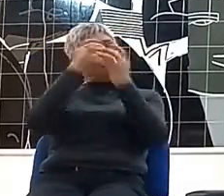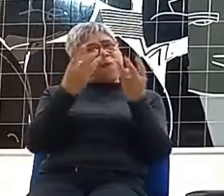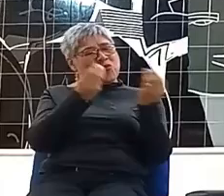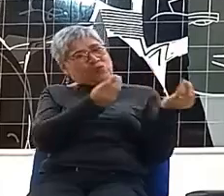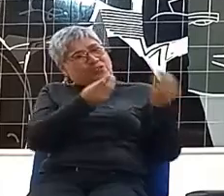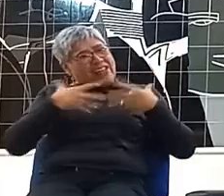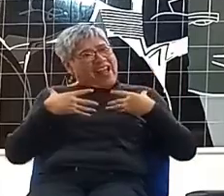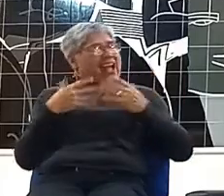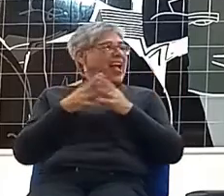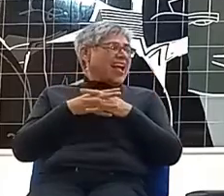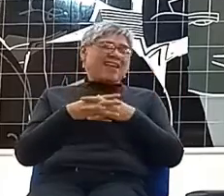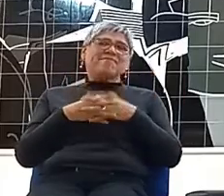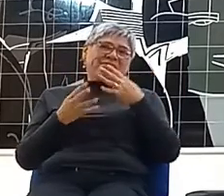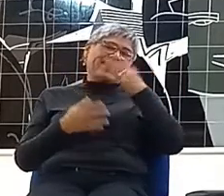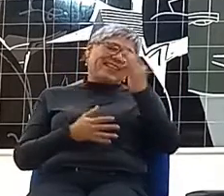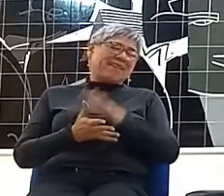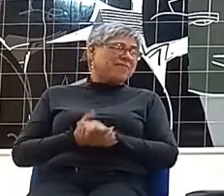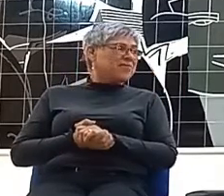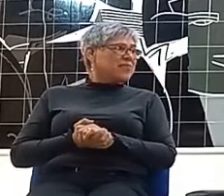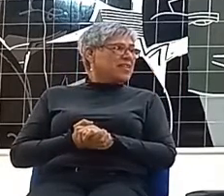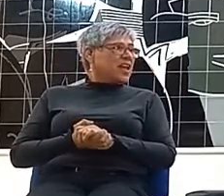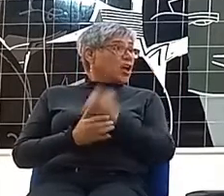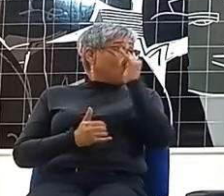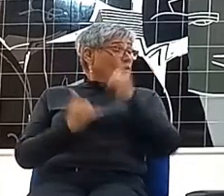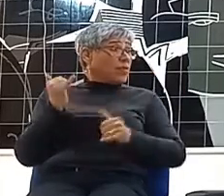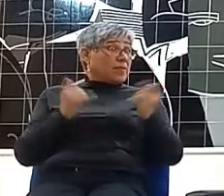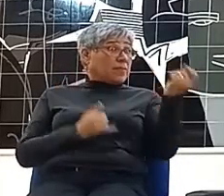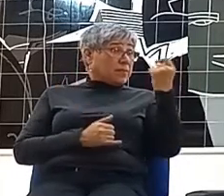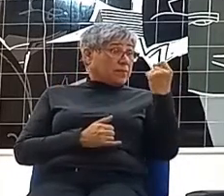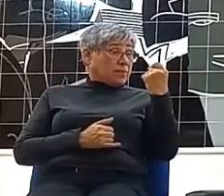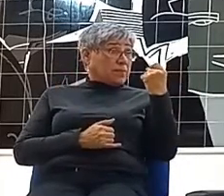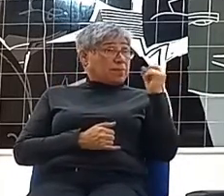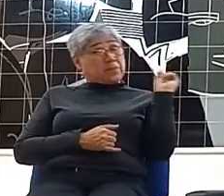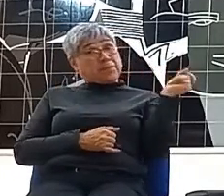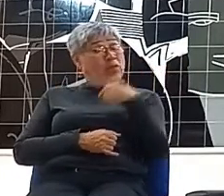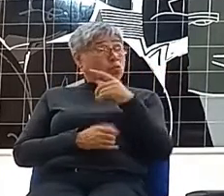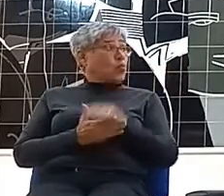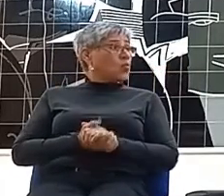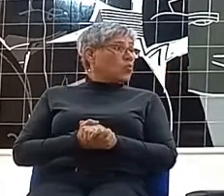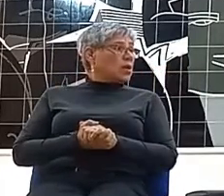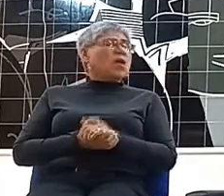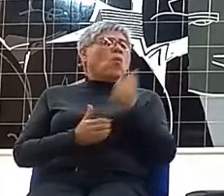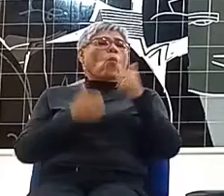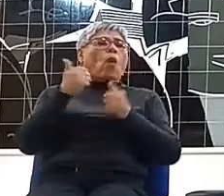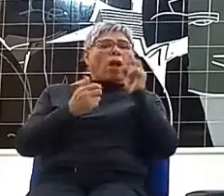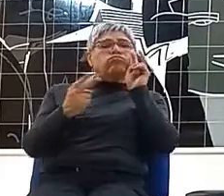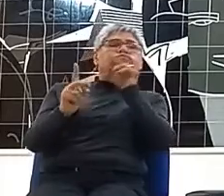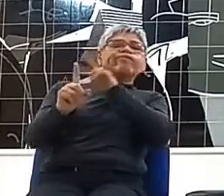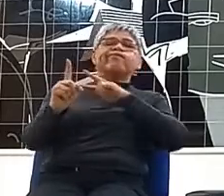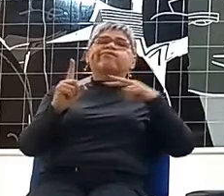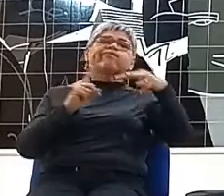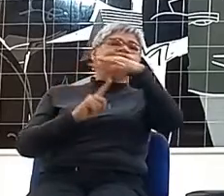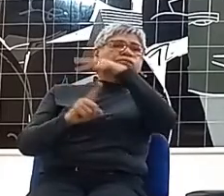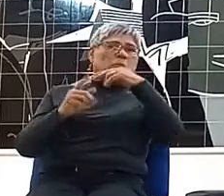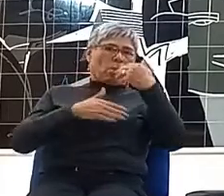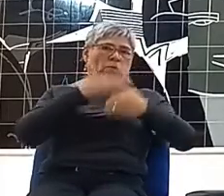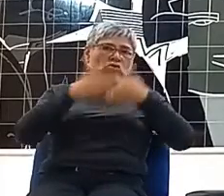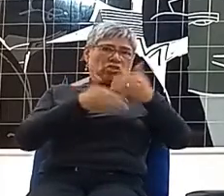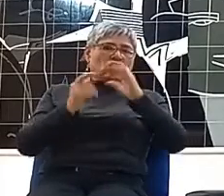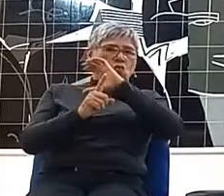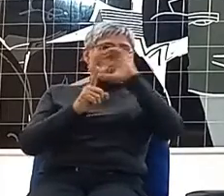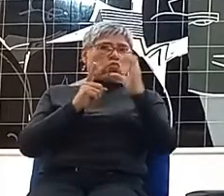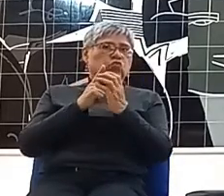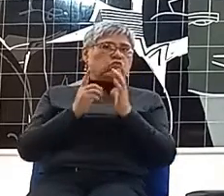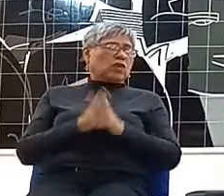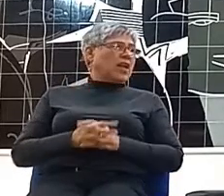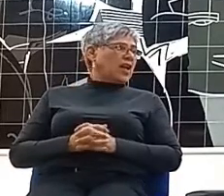nos deja, precisamente con esta última pregunta de cuál es su mirada en torno a los procesos culturales,